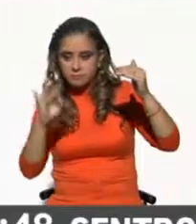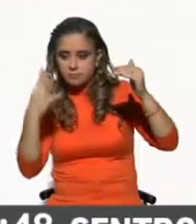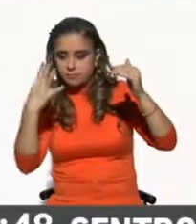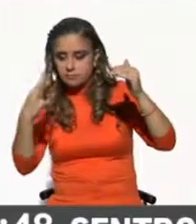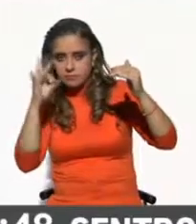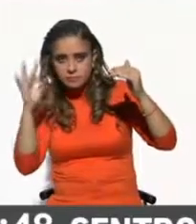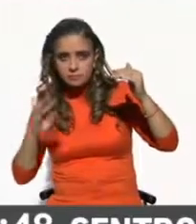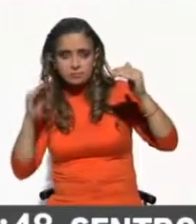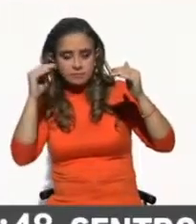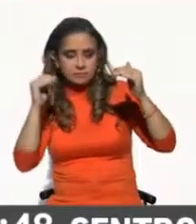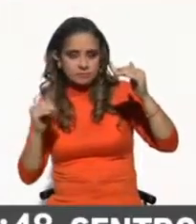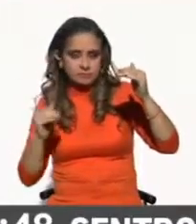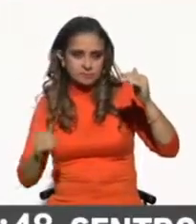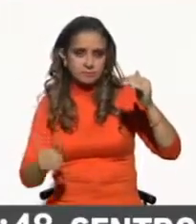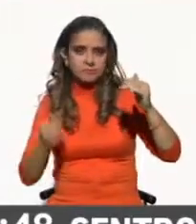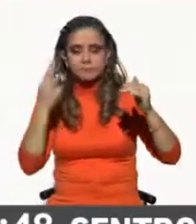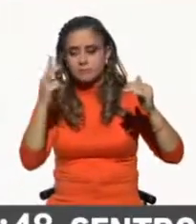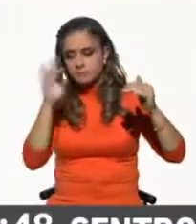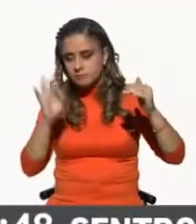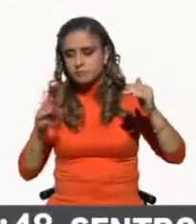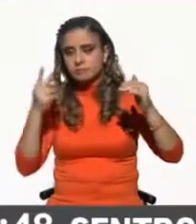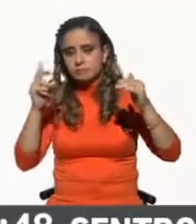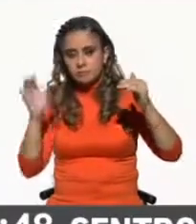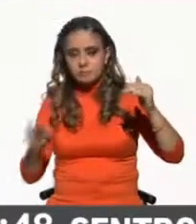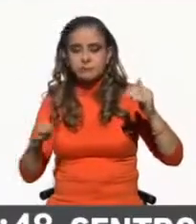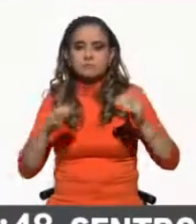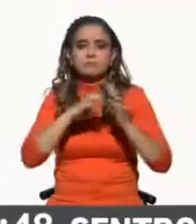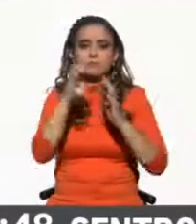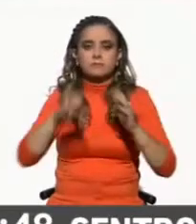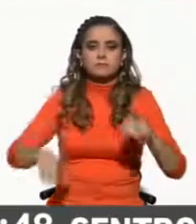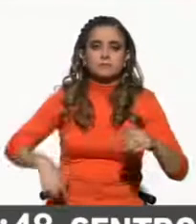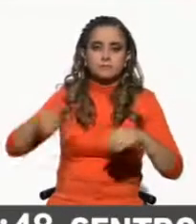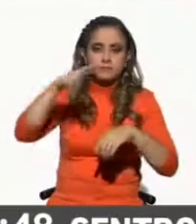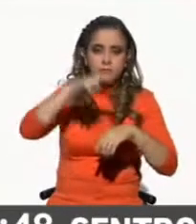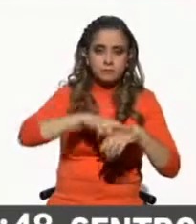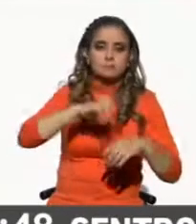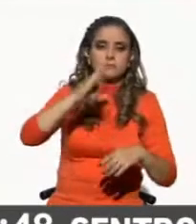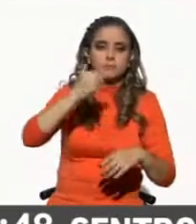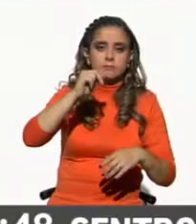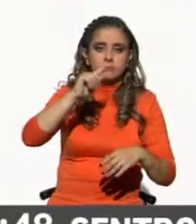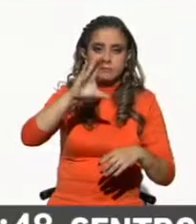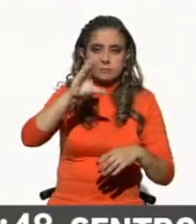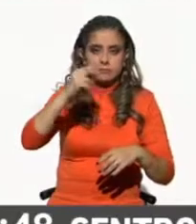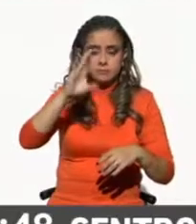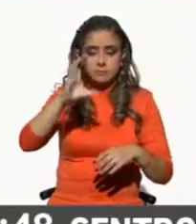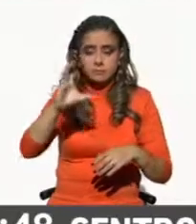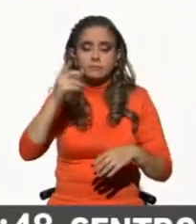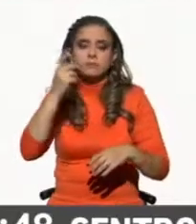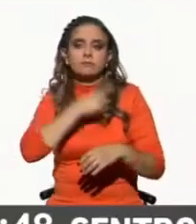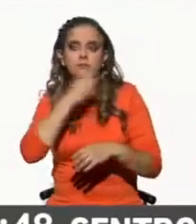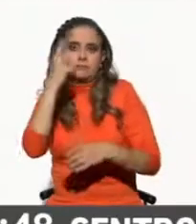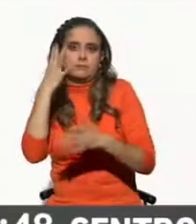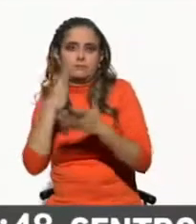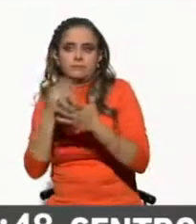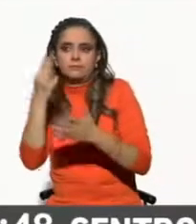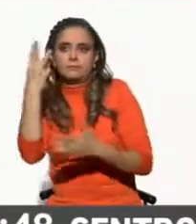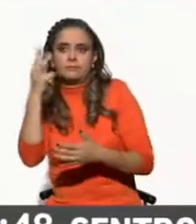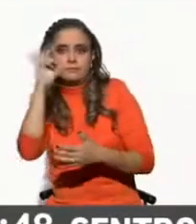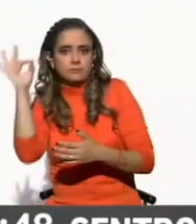4%. El gobernador de Veracruz, por ejemplo, Cuitlagua García, solamente 3% lo pudo